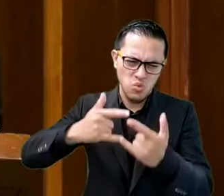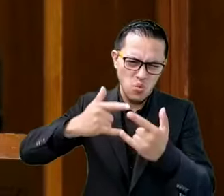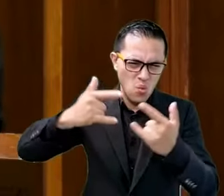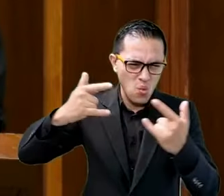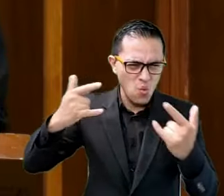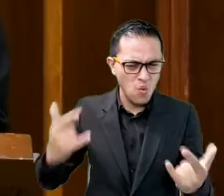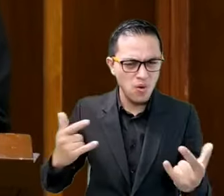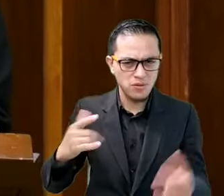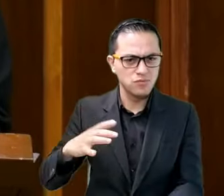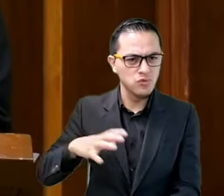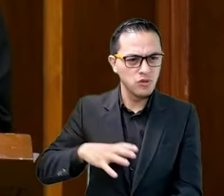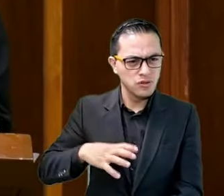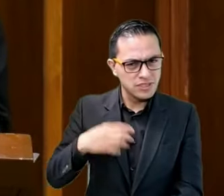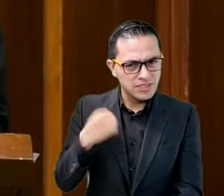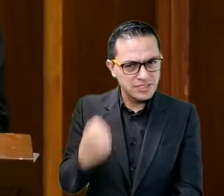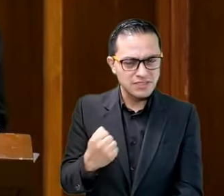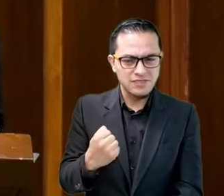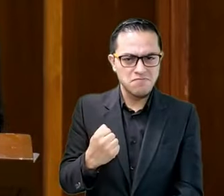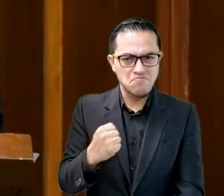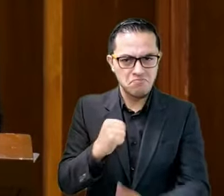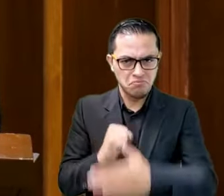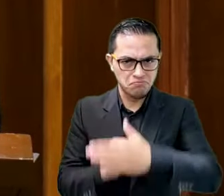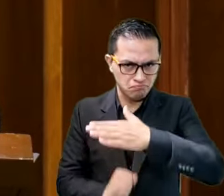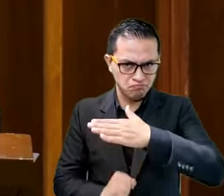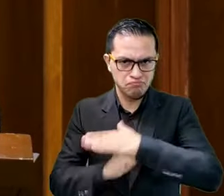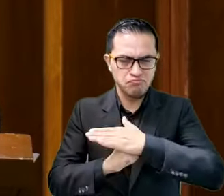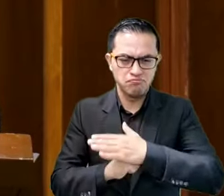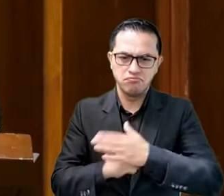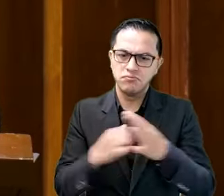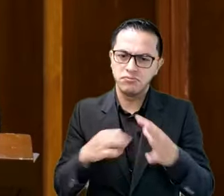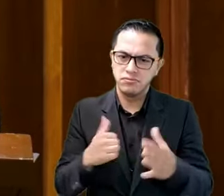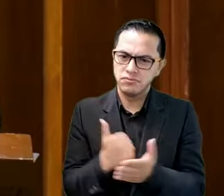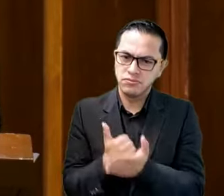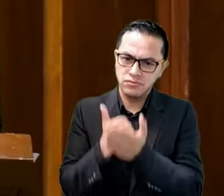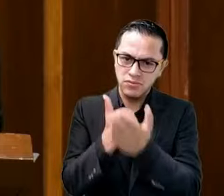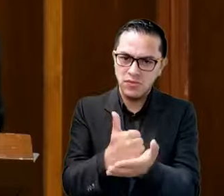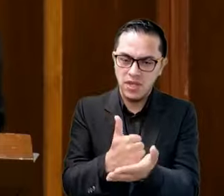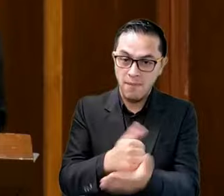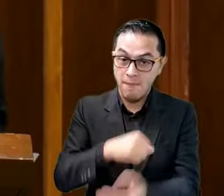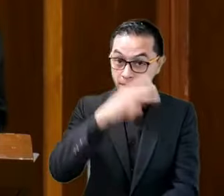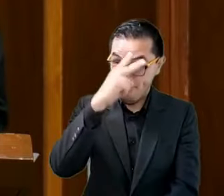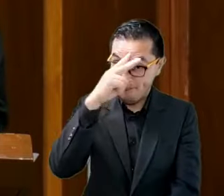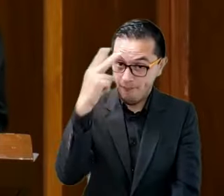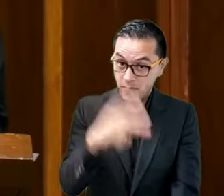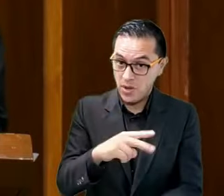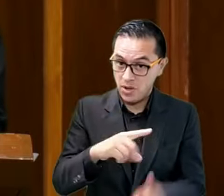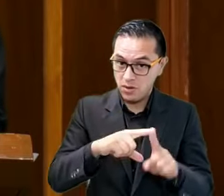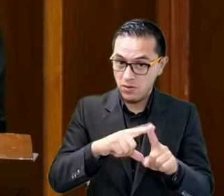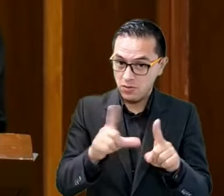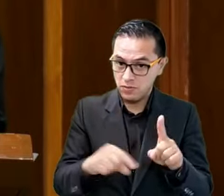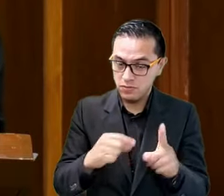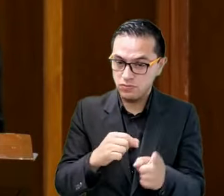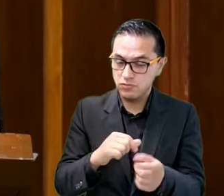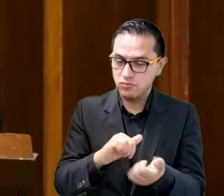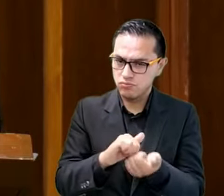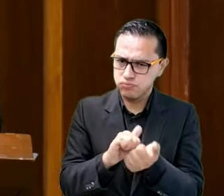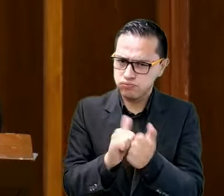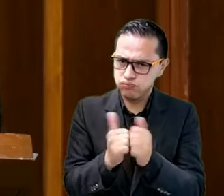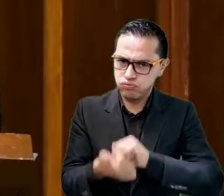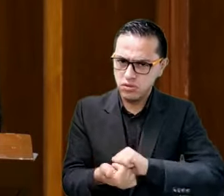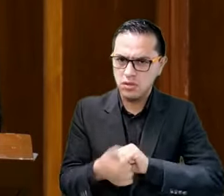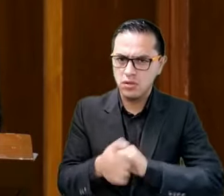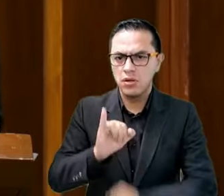y lucha han sido Pilares fundamentales en la transformación de México ifigenia Martínez